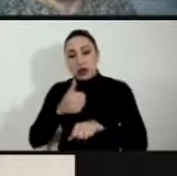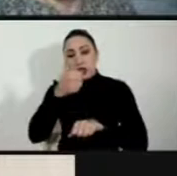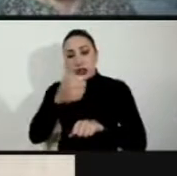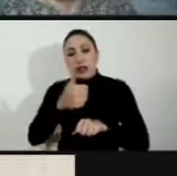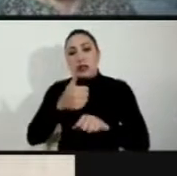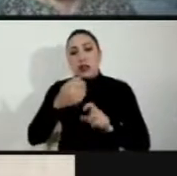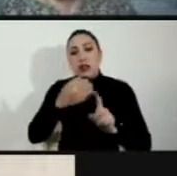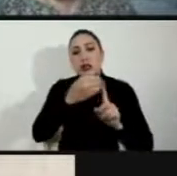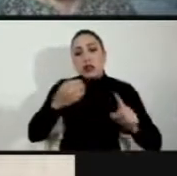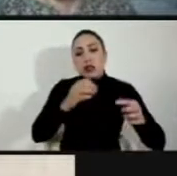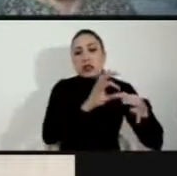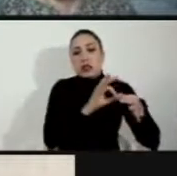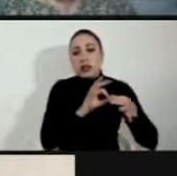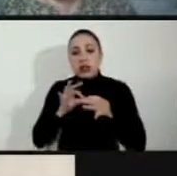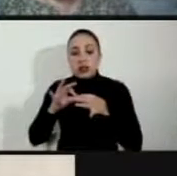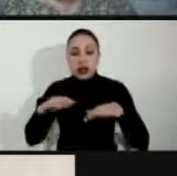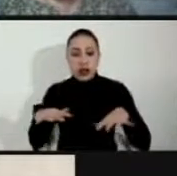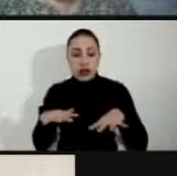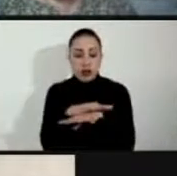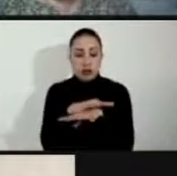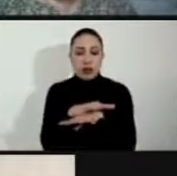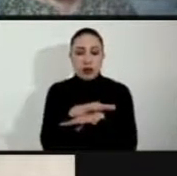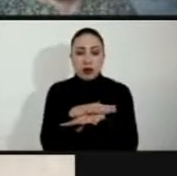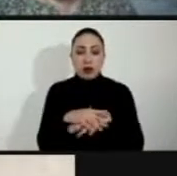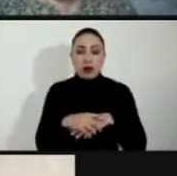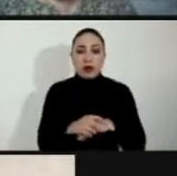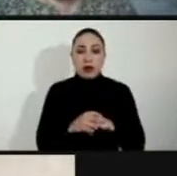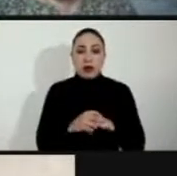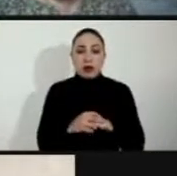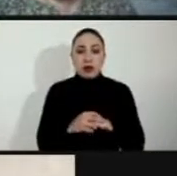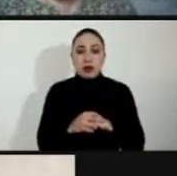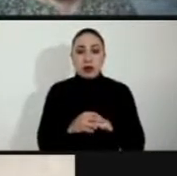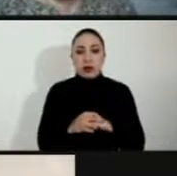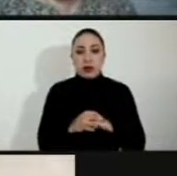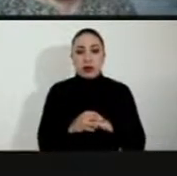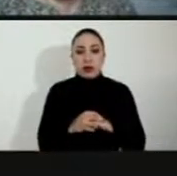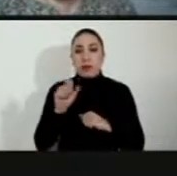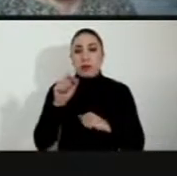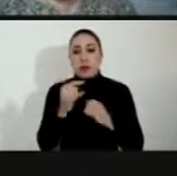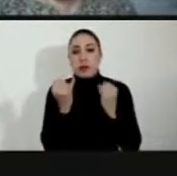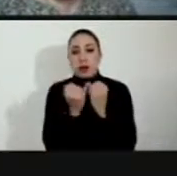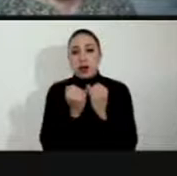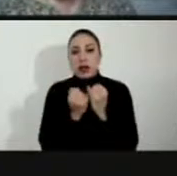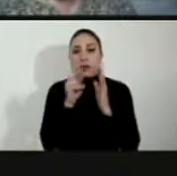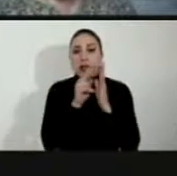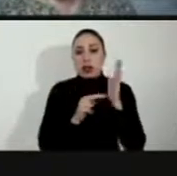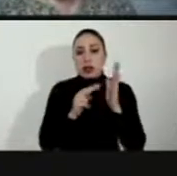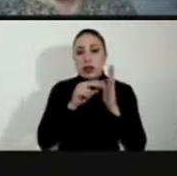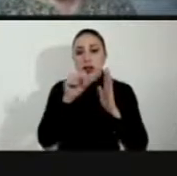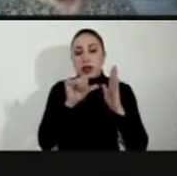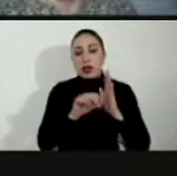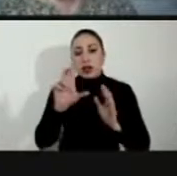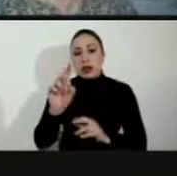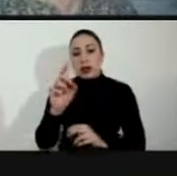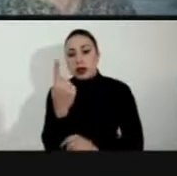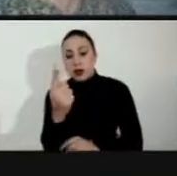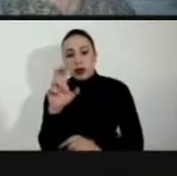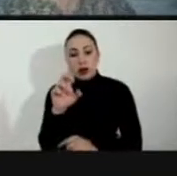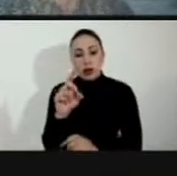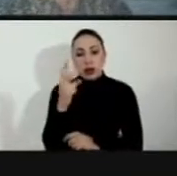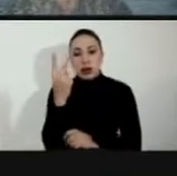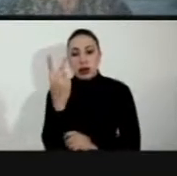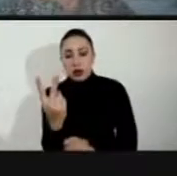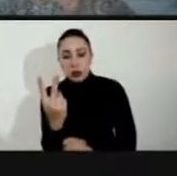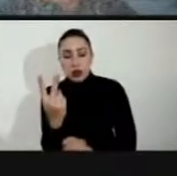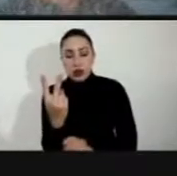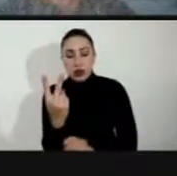recorriendo el orden de las subsecuentes, así como que se reforman el artículo 31 y 32 de la Ley